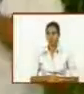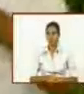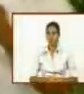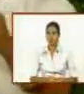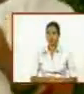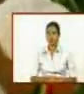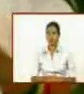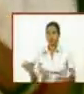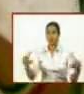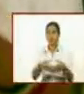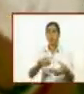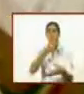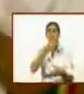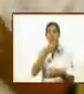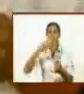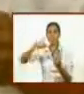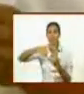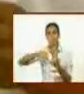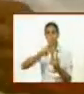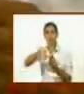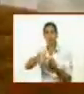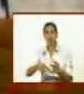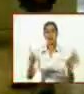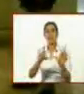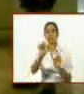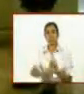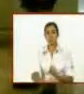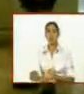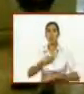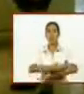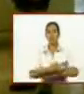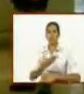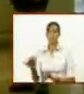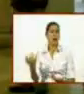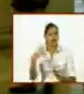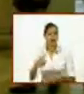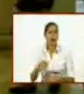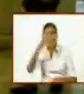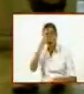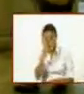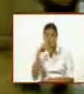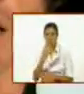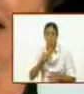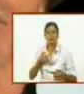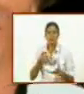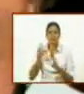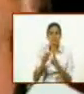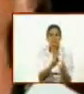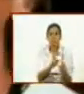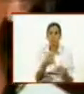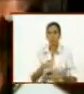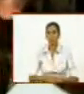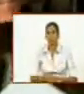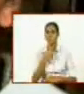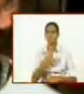La estadía de los equipos de prensa de Venezolana de Televisión y de Telesur en Honduras fueron objeto de amenazas y hostigamiento. El argumento